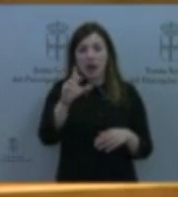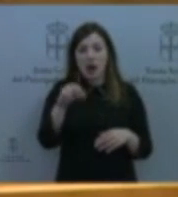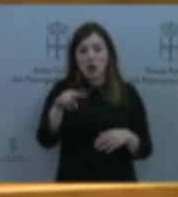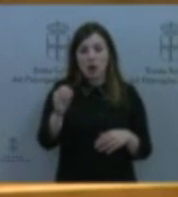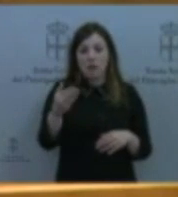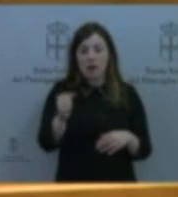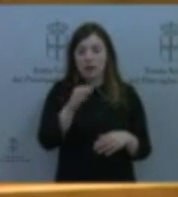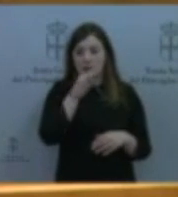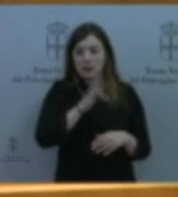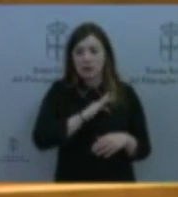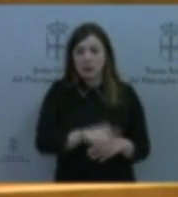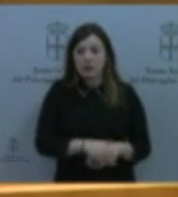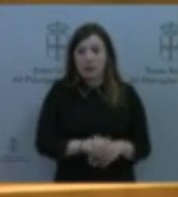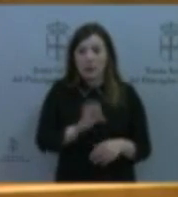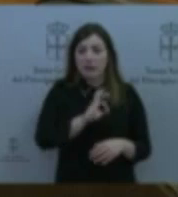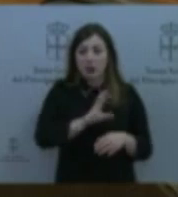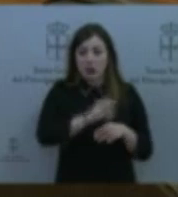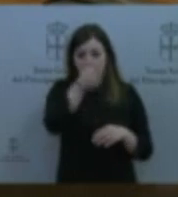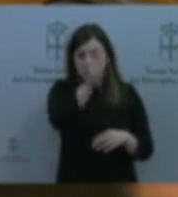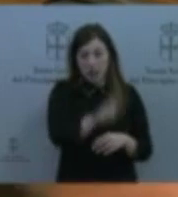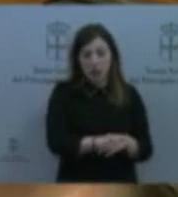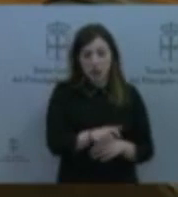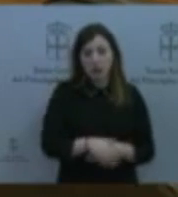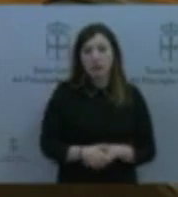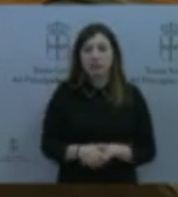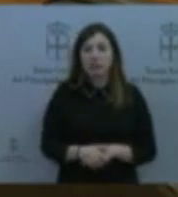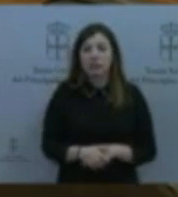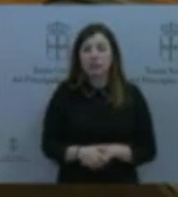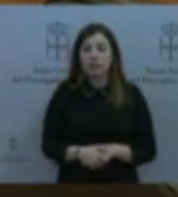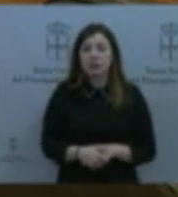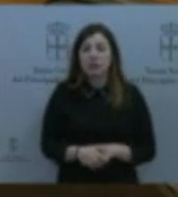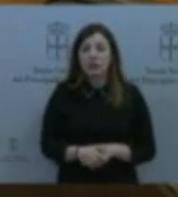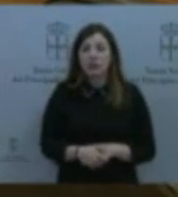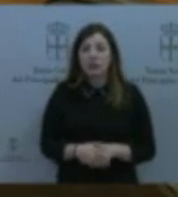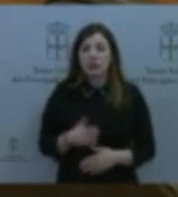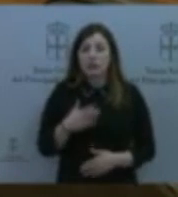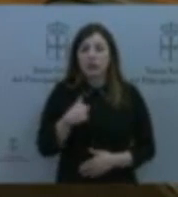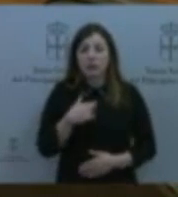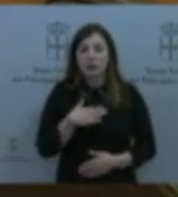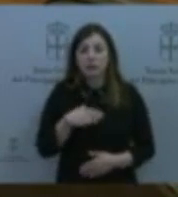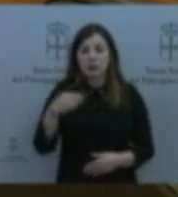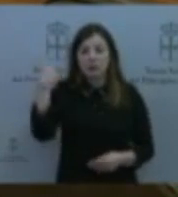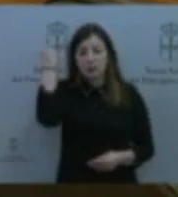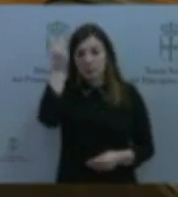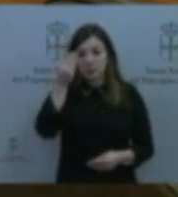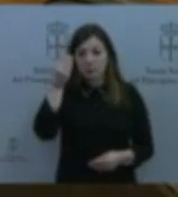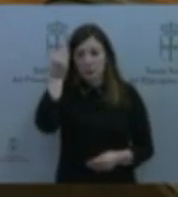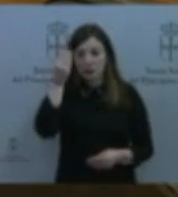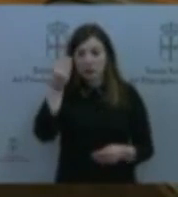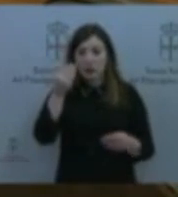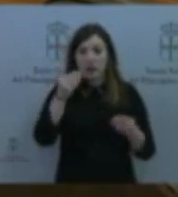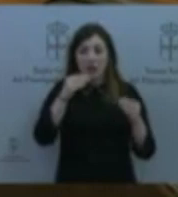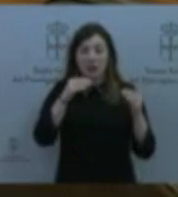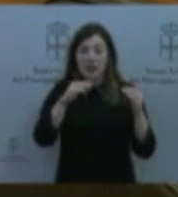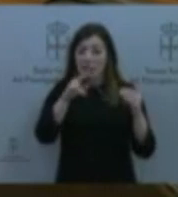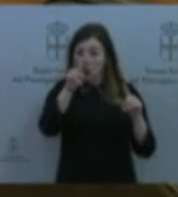consellero, el que me parece a mí que non baixo hasta el final foi usted, porque non sei consciente que